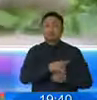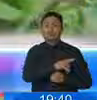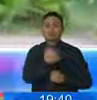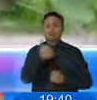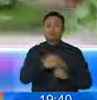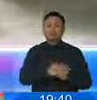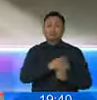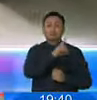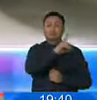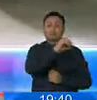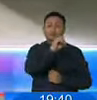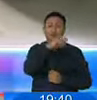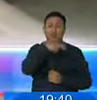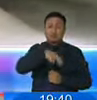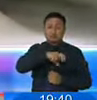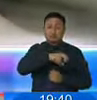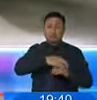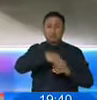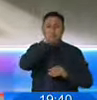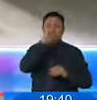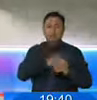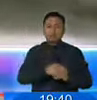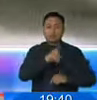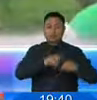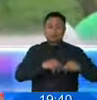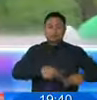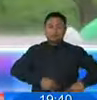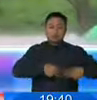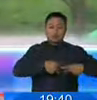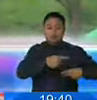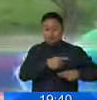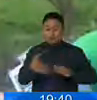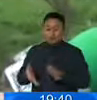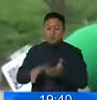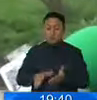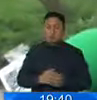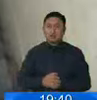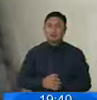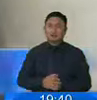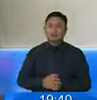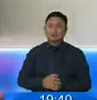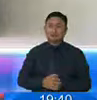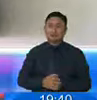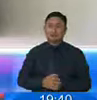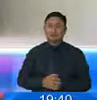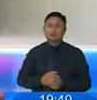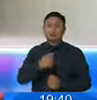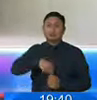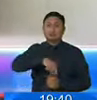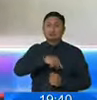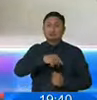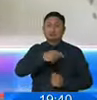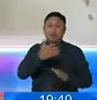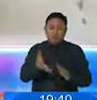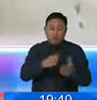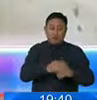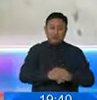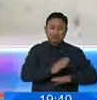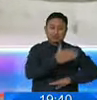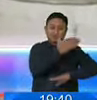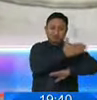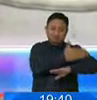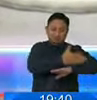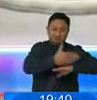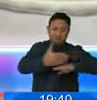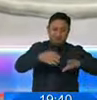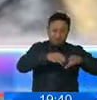más de 100 serpientes, entre vivas y muertas. Pues esta la curten y a su vez